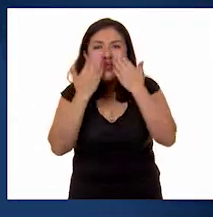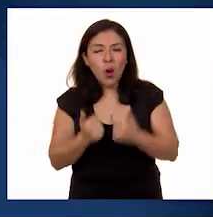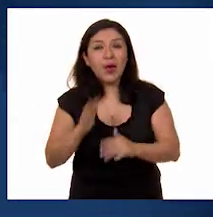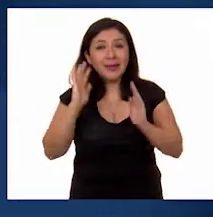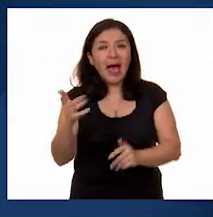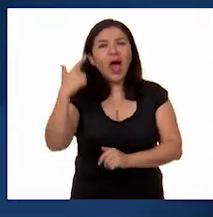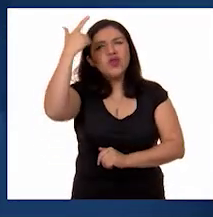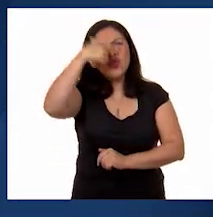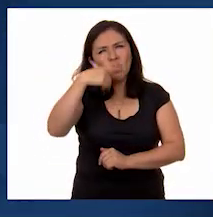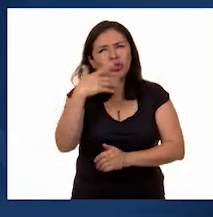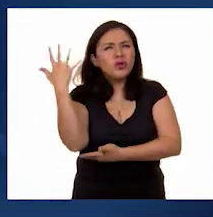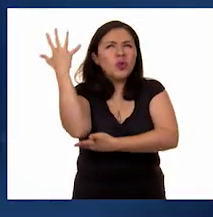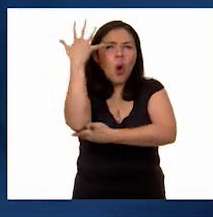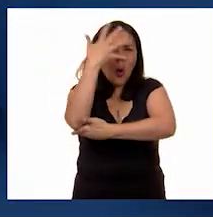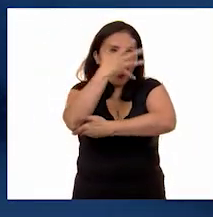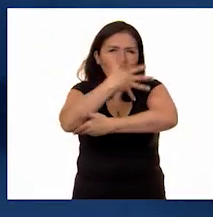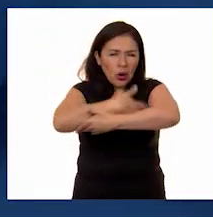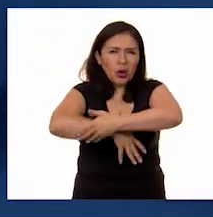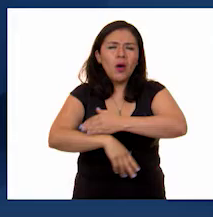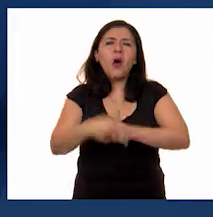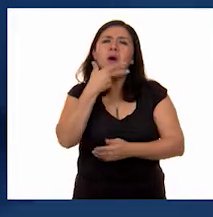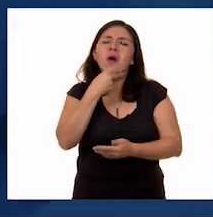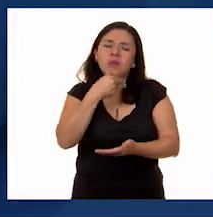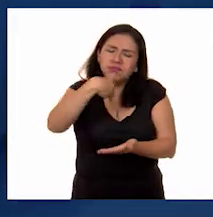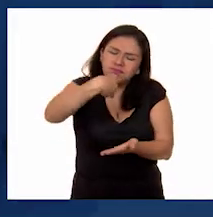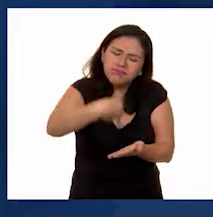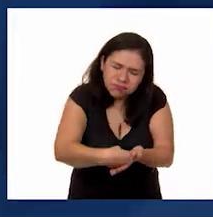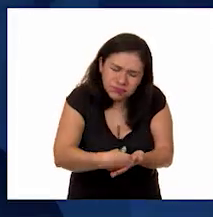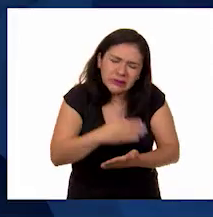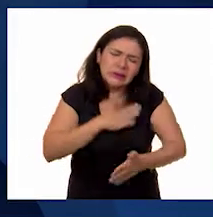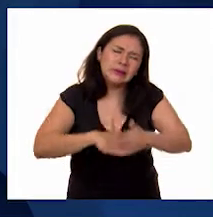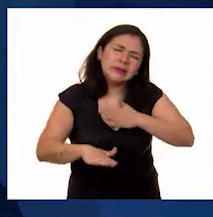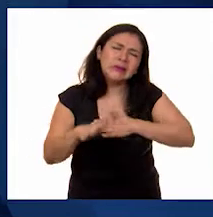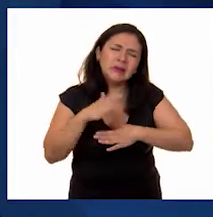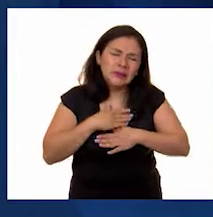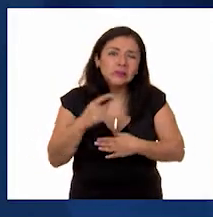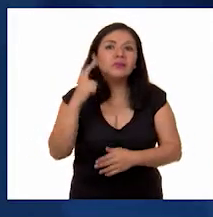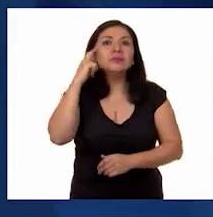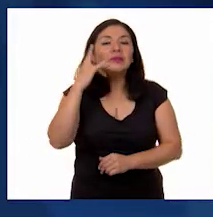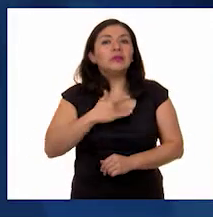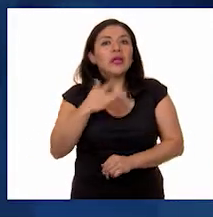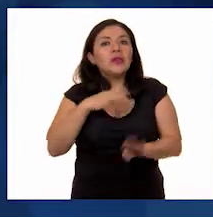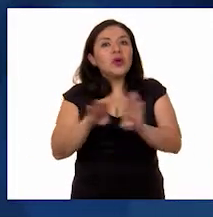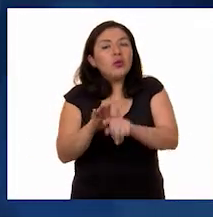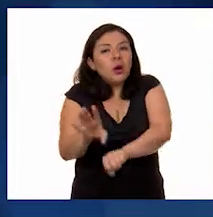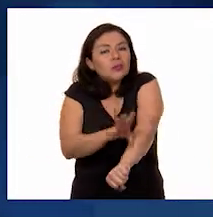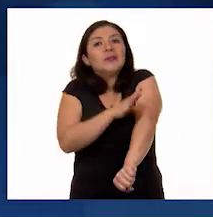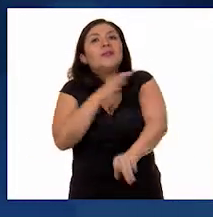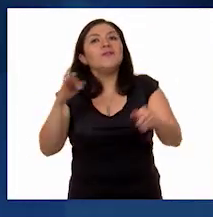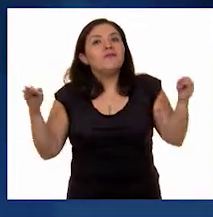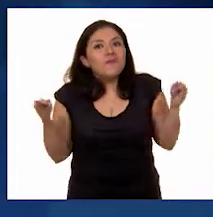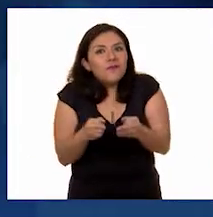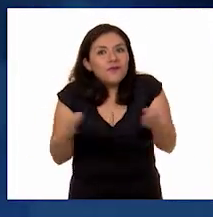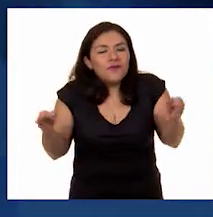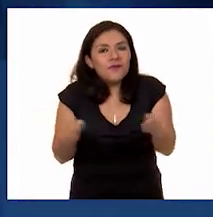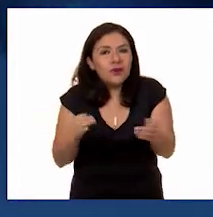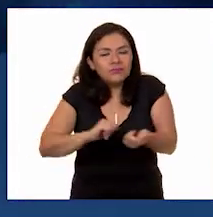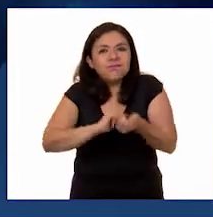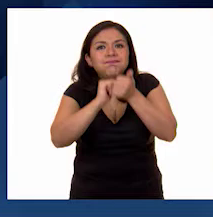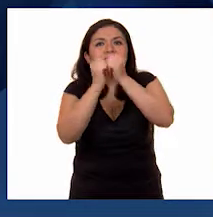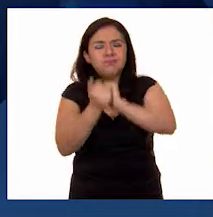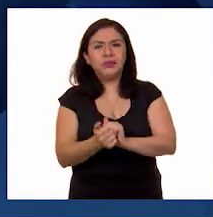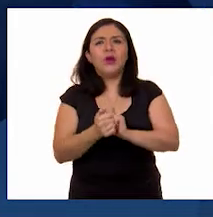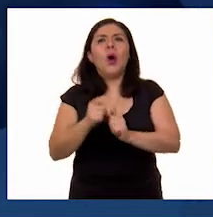ya cuando el hombre, semitendido en el fondo de la canoa, tuvo un violento escalofrío y de pronto, con asombro,